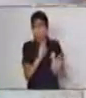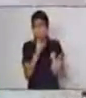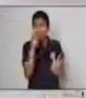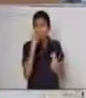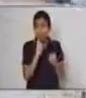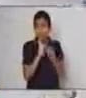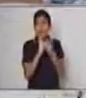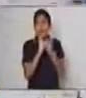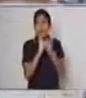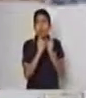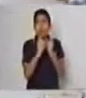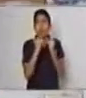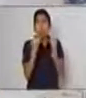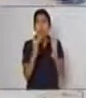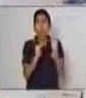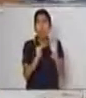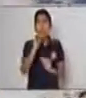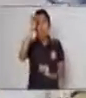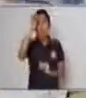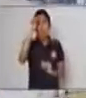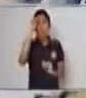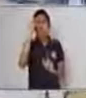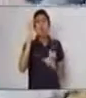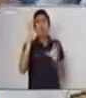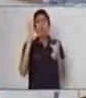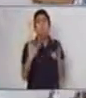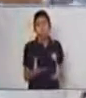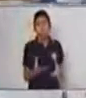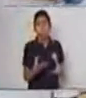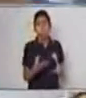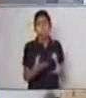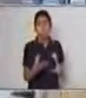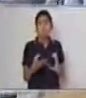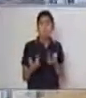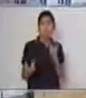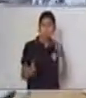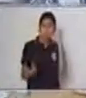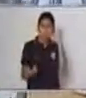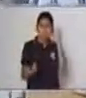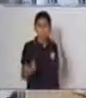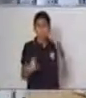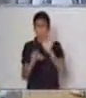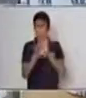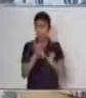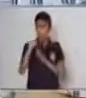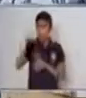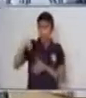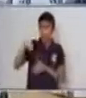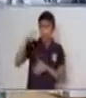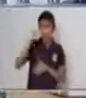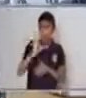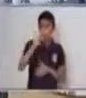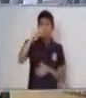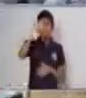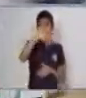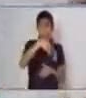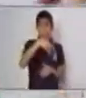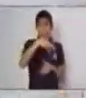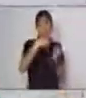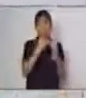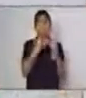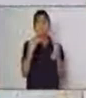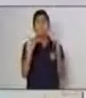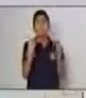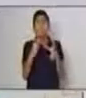pequeños como el 2 y el 3, se nos pide encontrar el mínimo común múltiplo de números